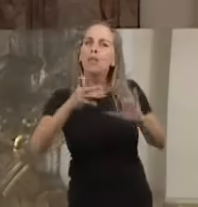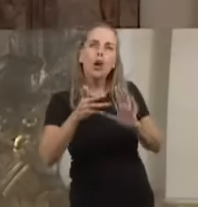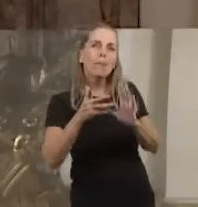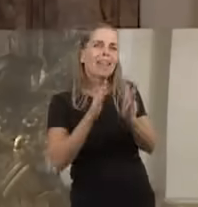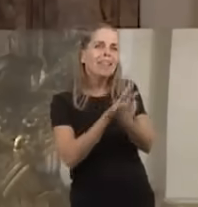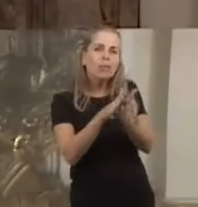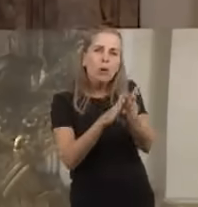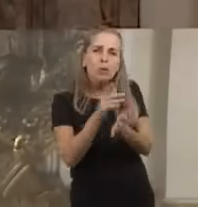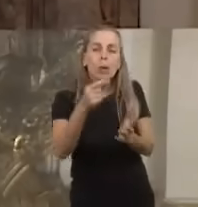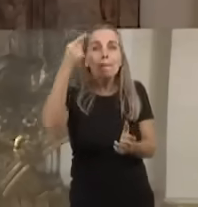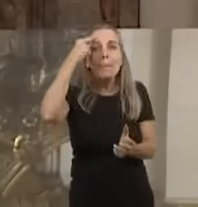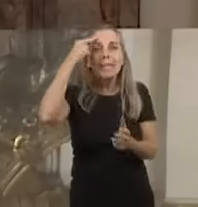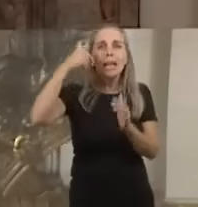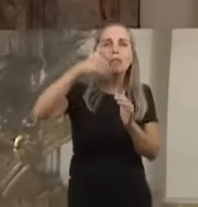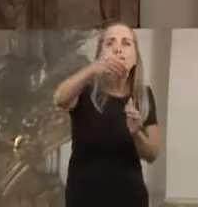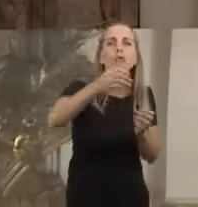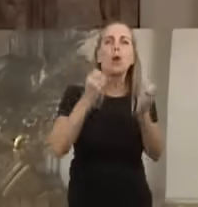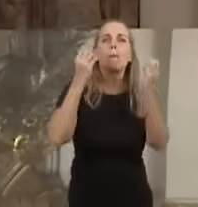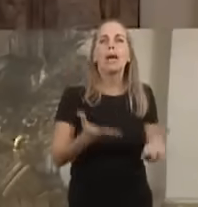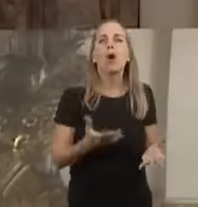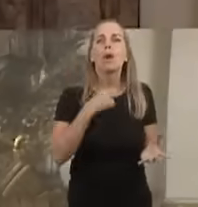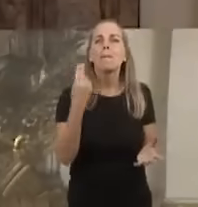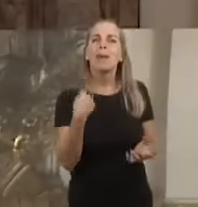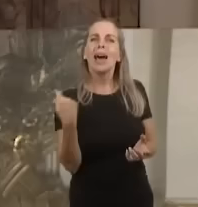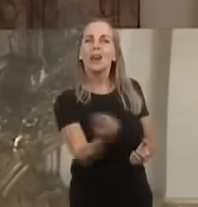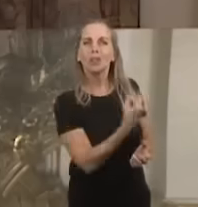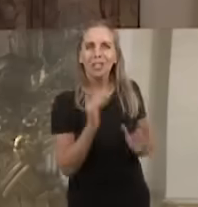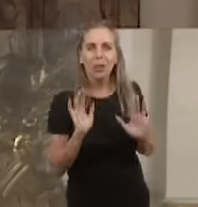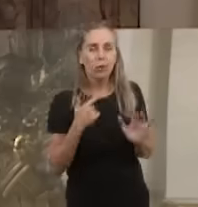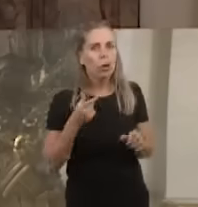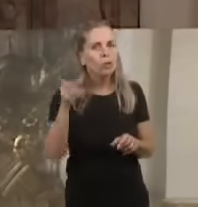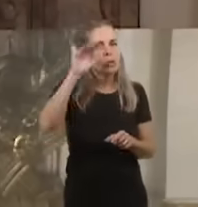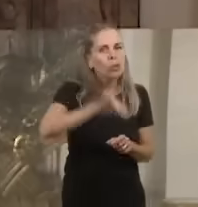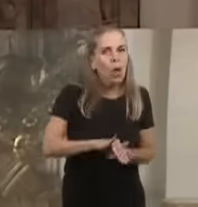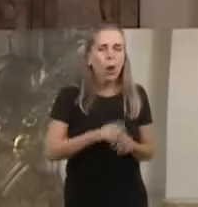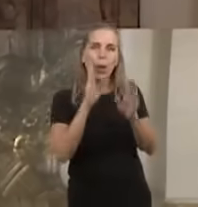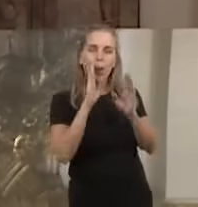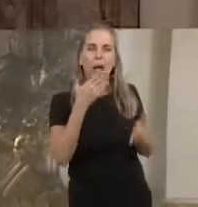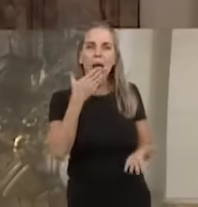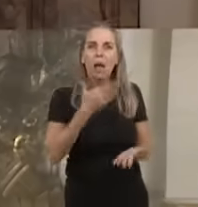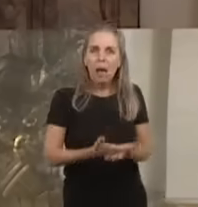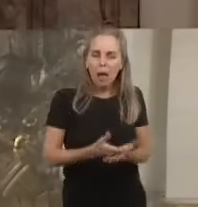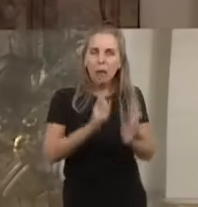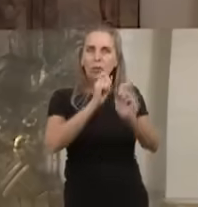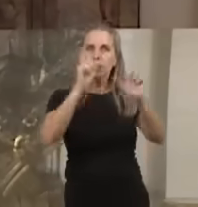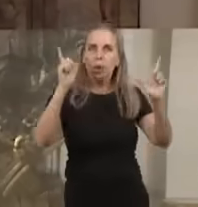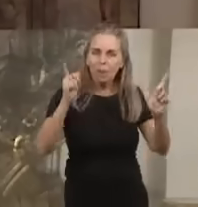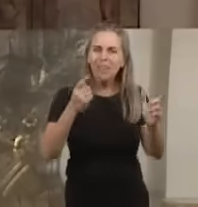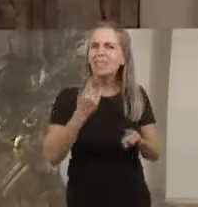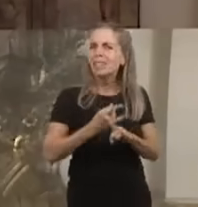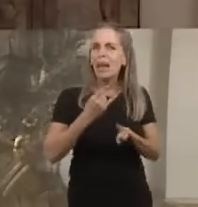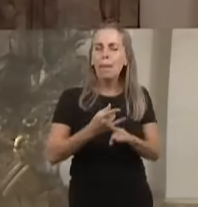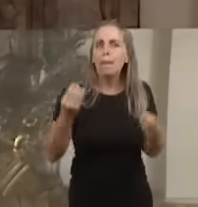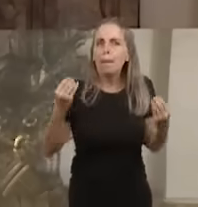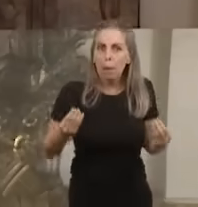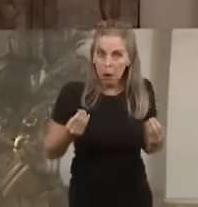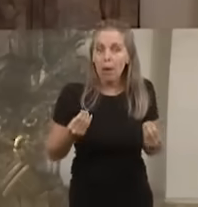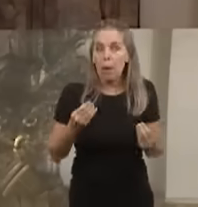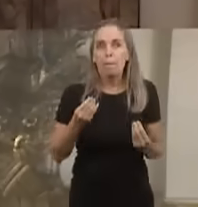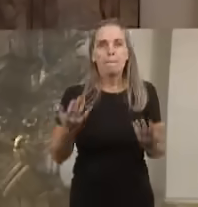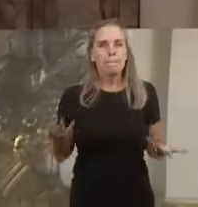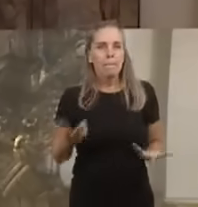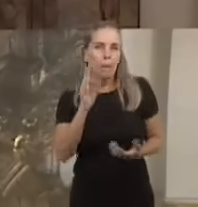un futuro mejor para nuestros hijos no hay día que pase que no me asombre a mí y a todos los que nos acompañan la entereza con